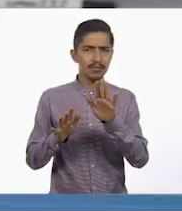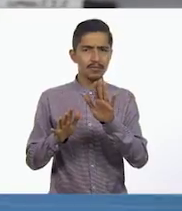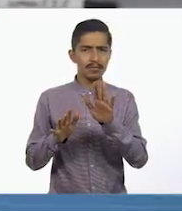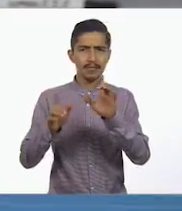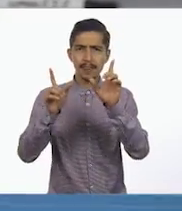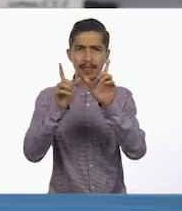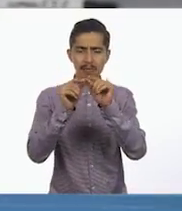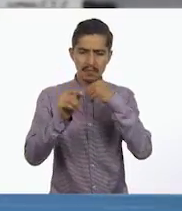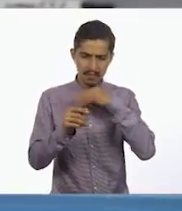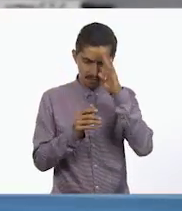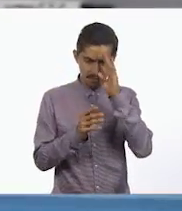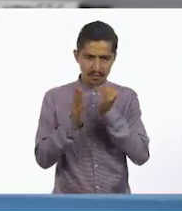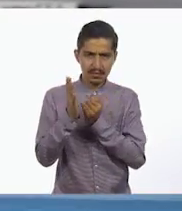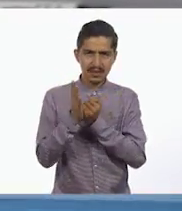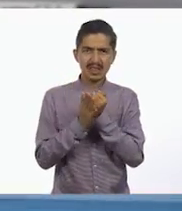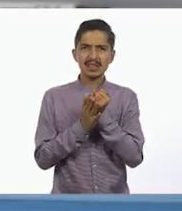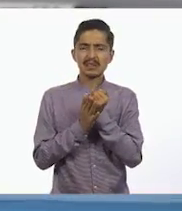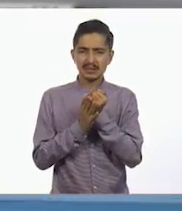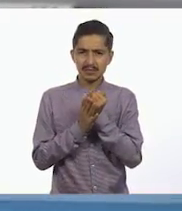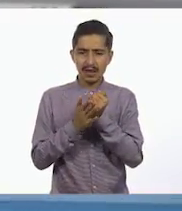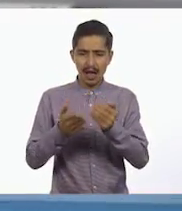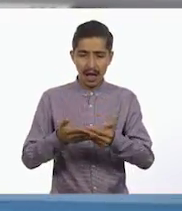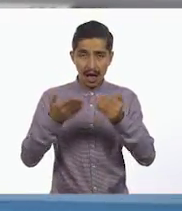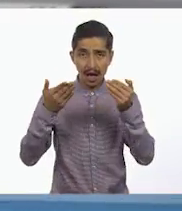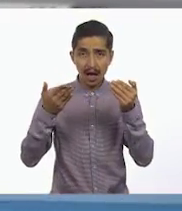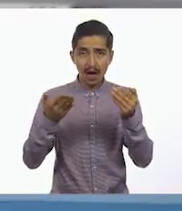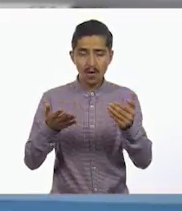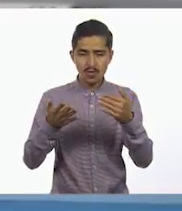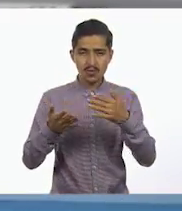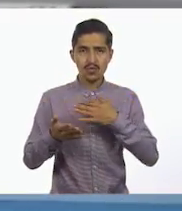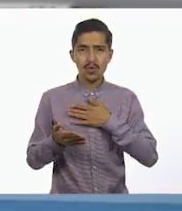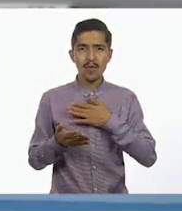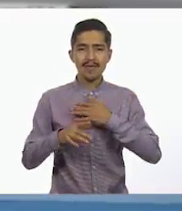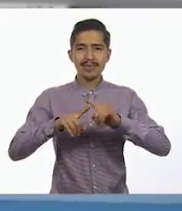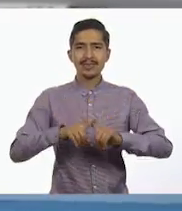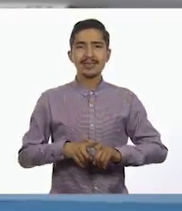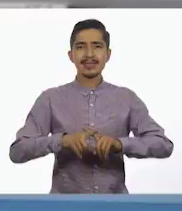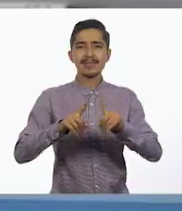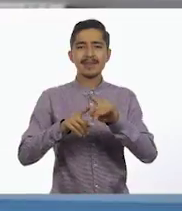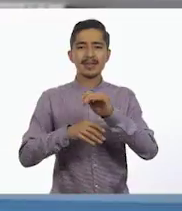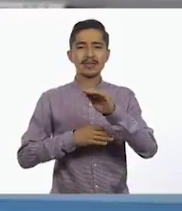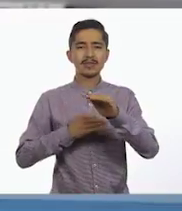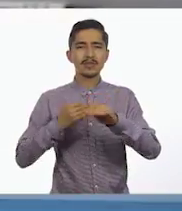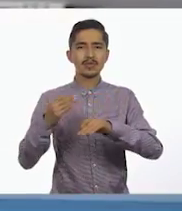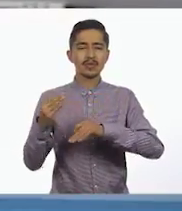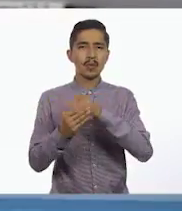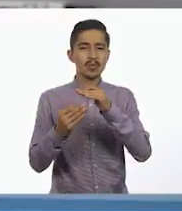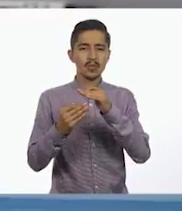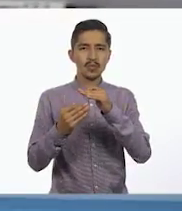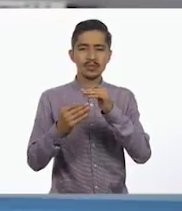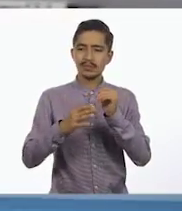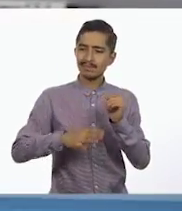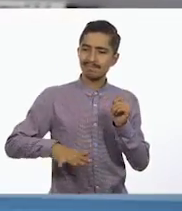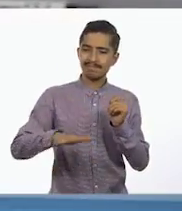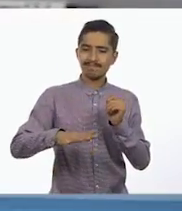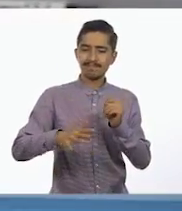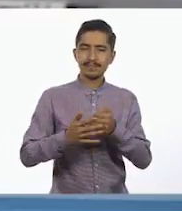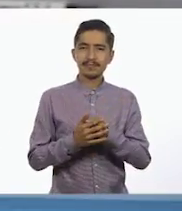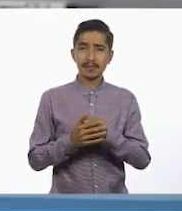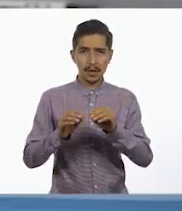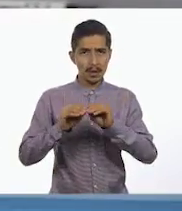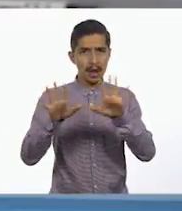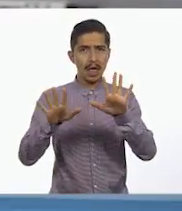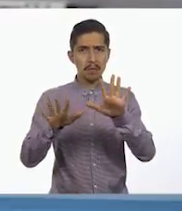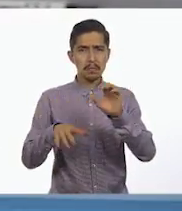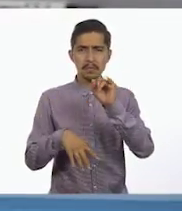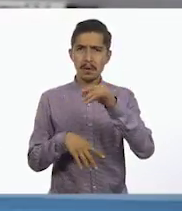solo decidí que desde el día de hoy yo voy a ser diferente a todos los demás. Y claro que le